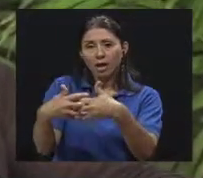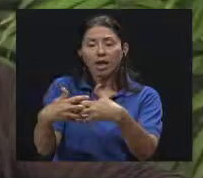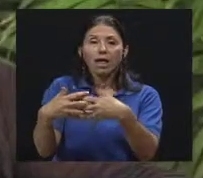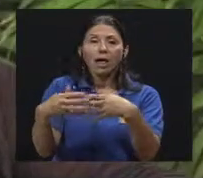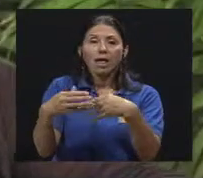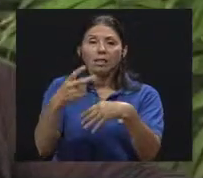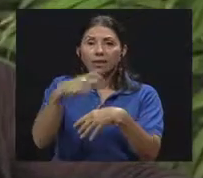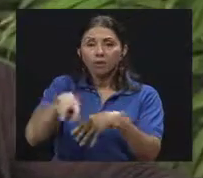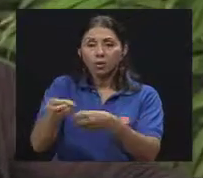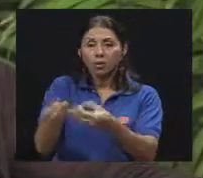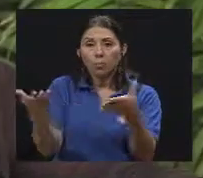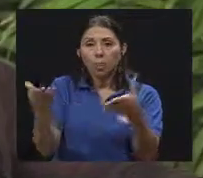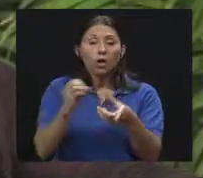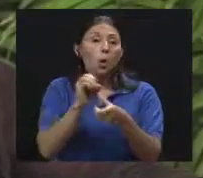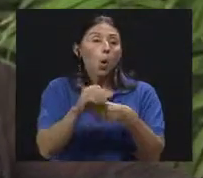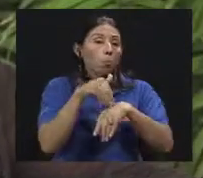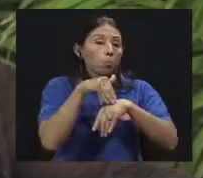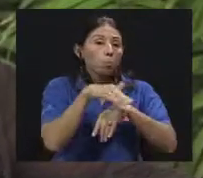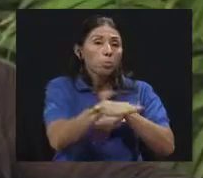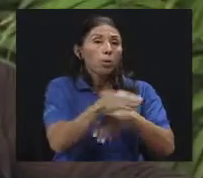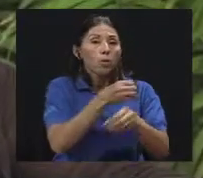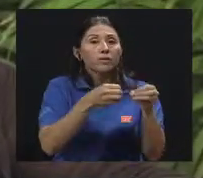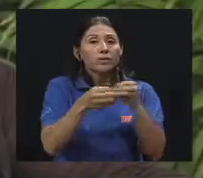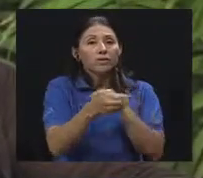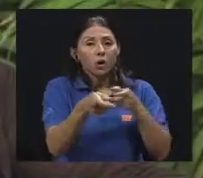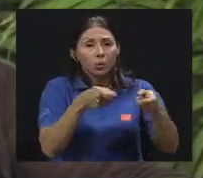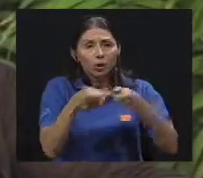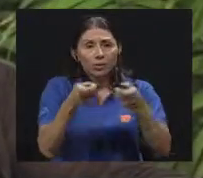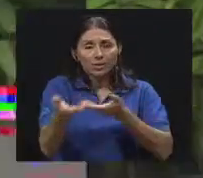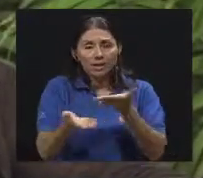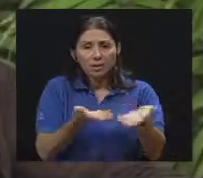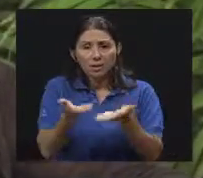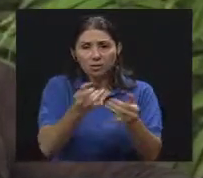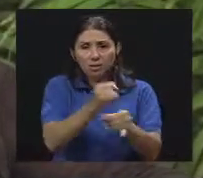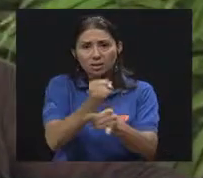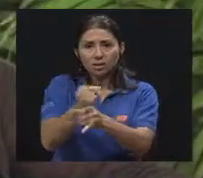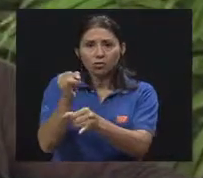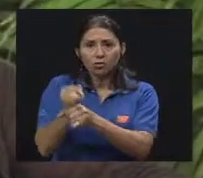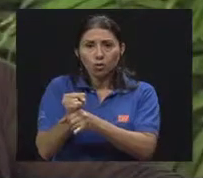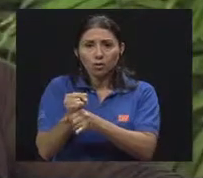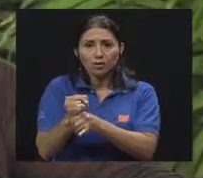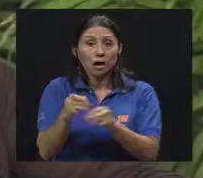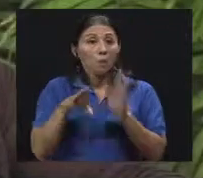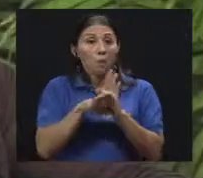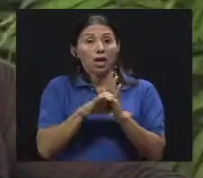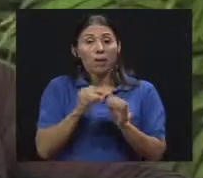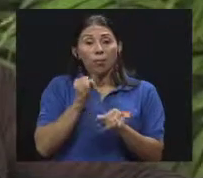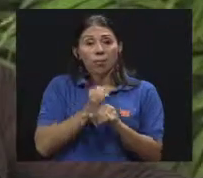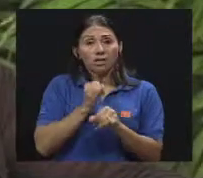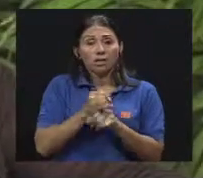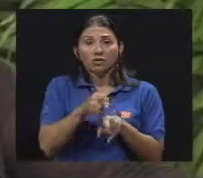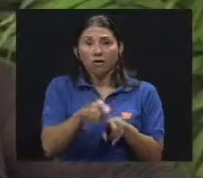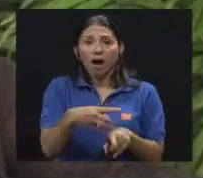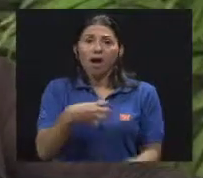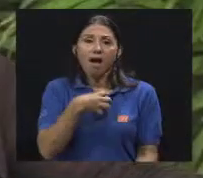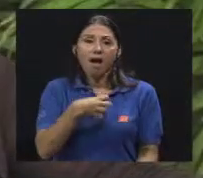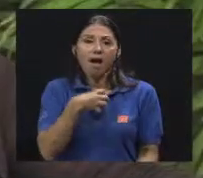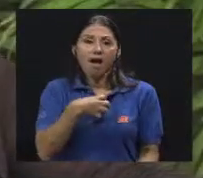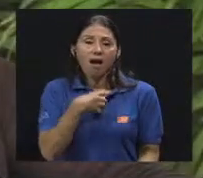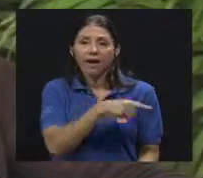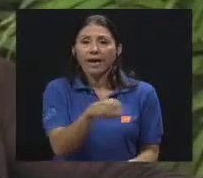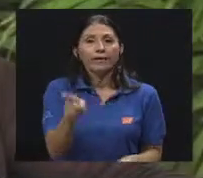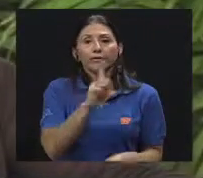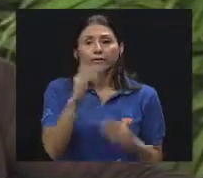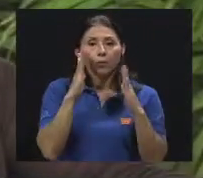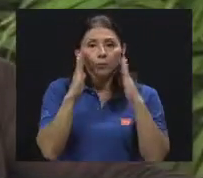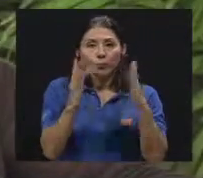eso, a las contralorías de servicio también de las instituciones, ¿verdad? Cuando se recibe alguna queja porque no se brinda atención preferencial, digamos,